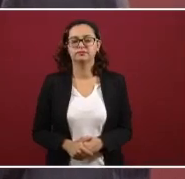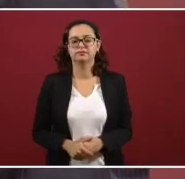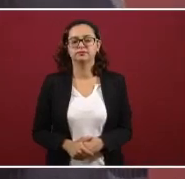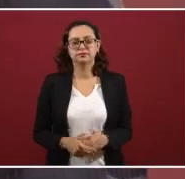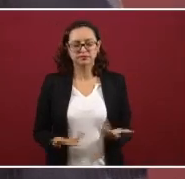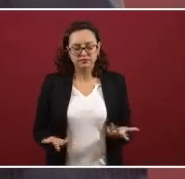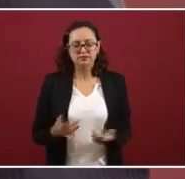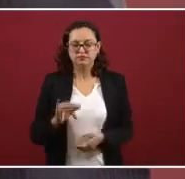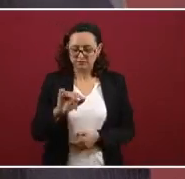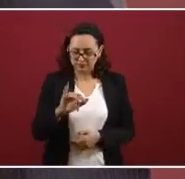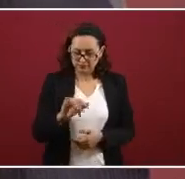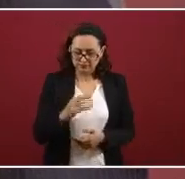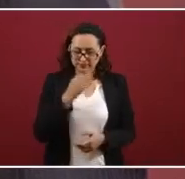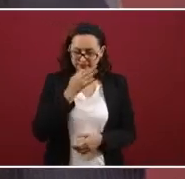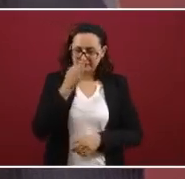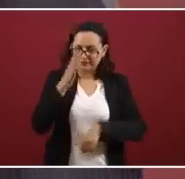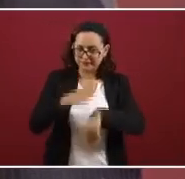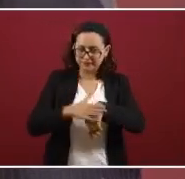hizo ver eso